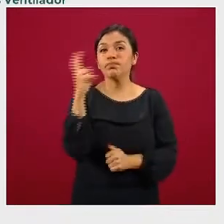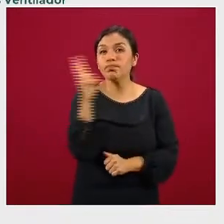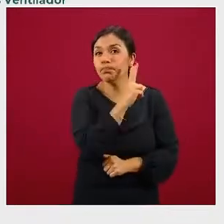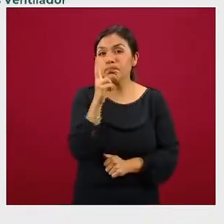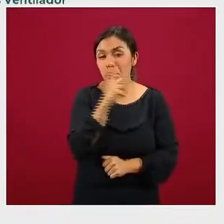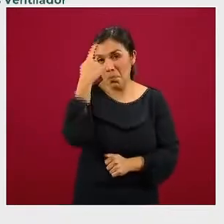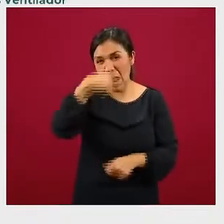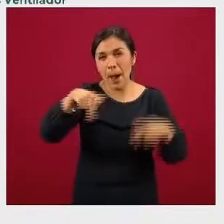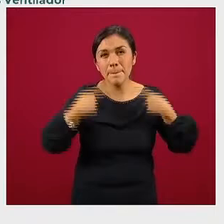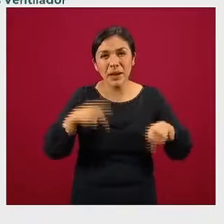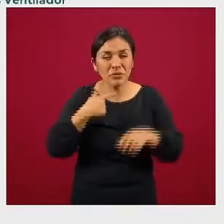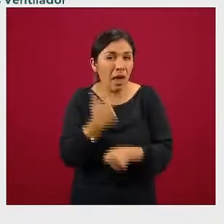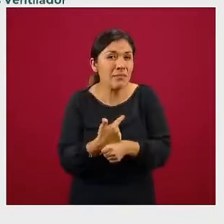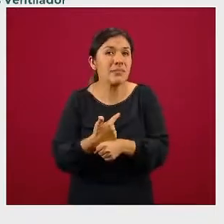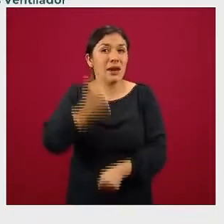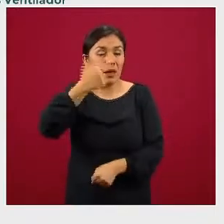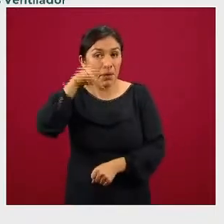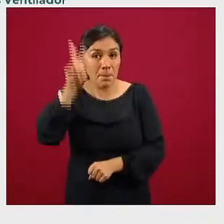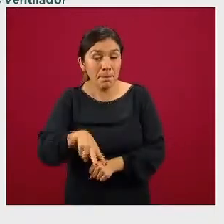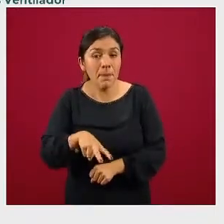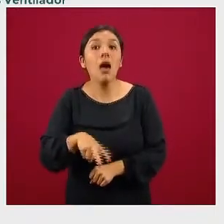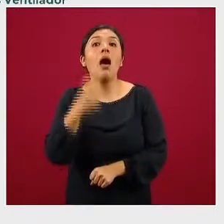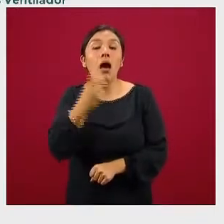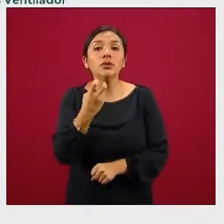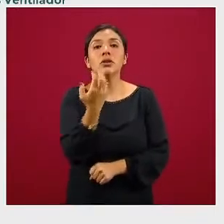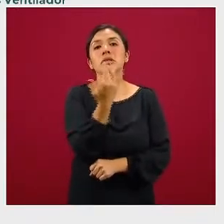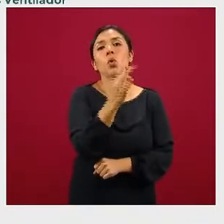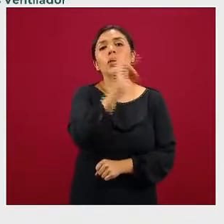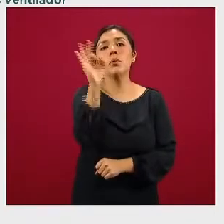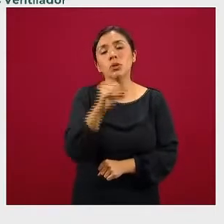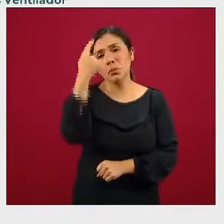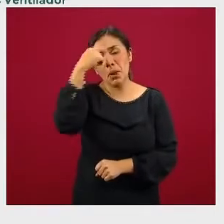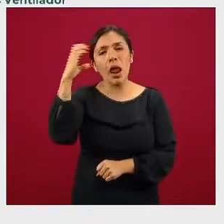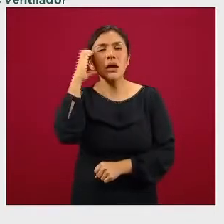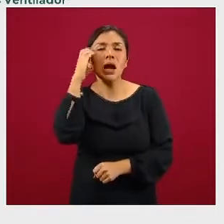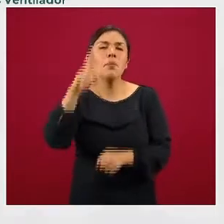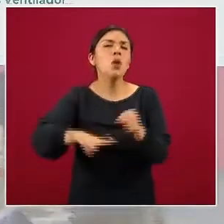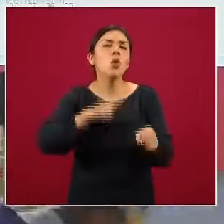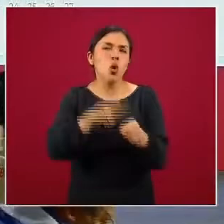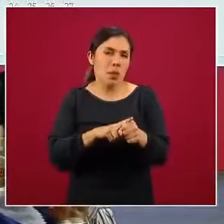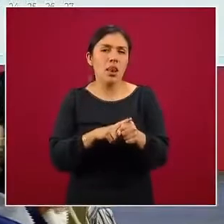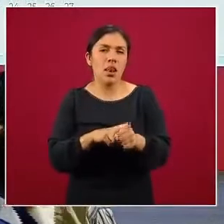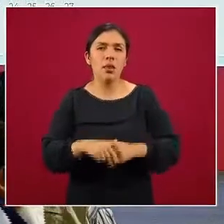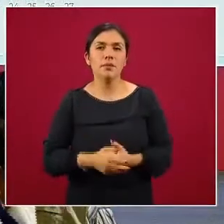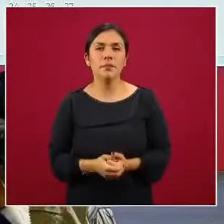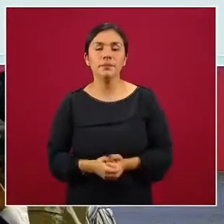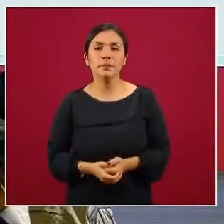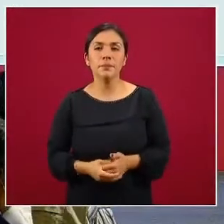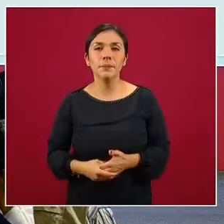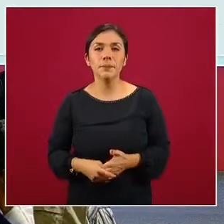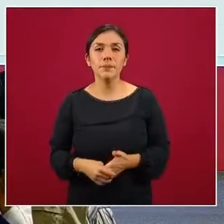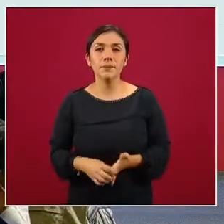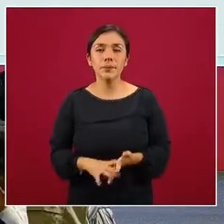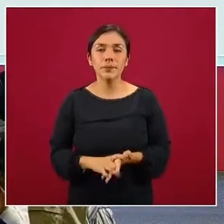mecánica para las personas críticamente enfermas y 50% en camas generales. La siguiente.